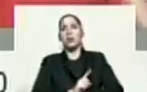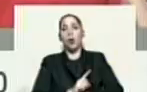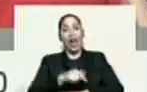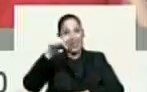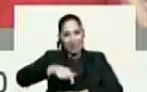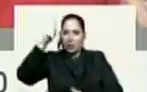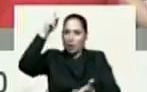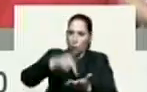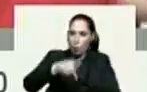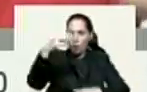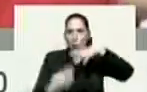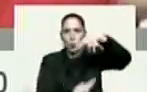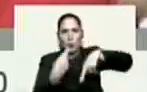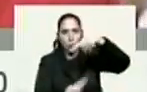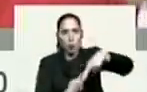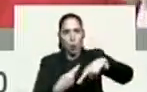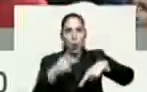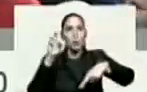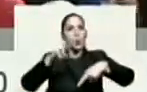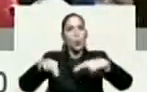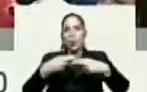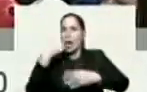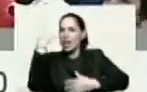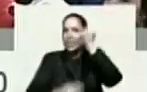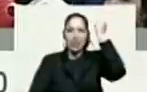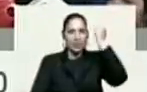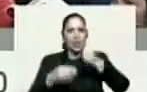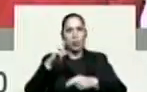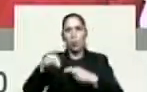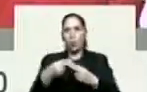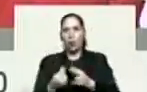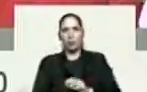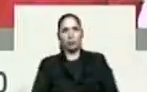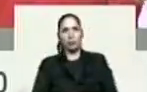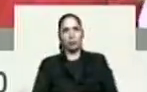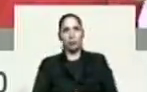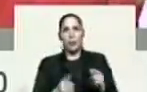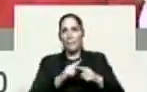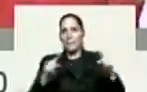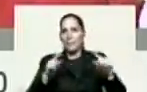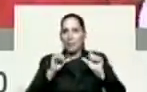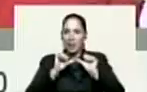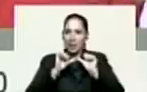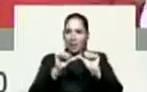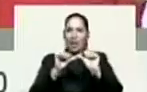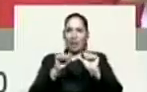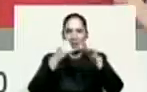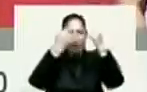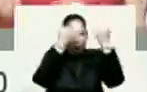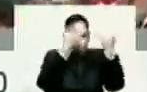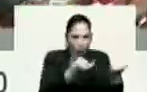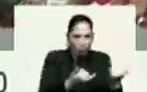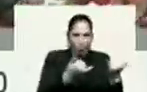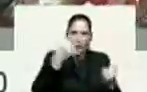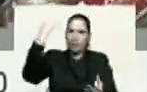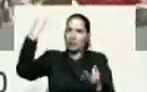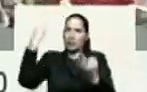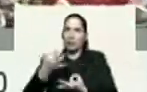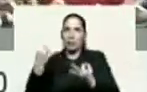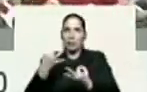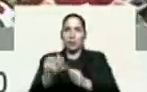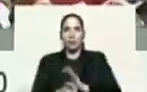revolución bolivariana para no irse jamás, para quedarse por ahora y para